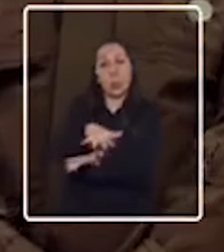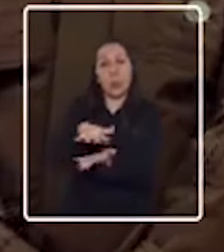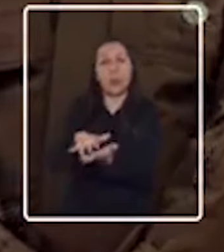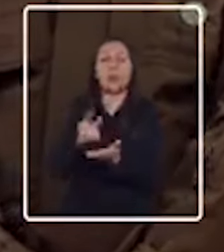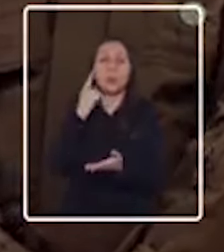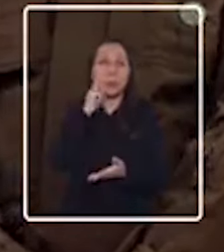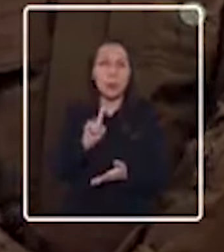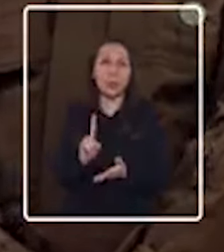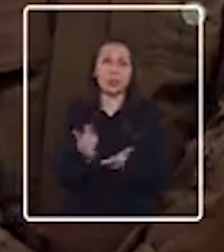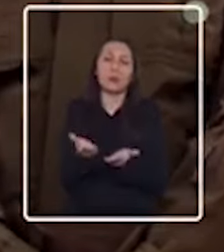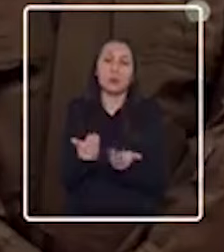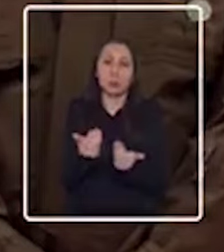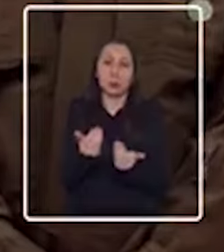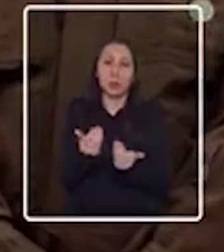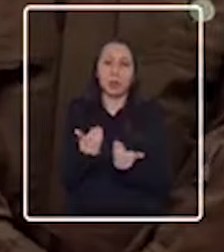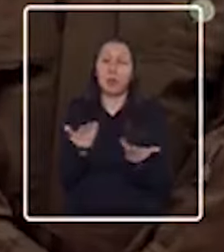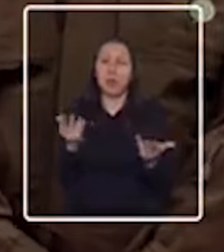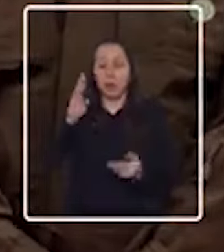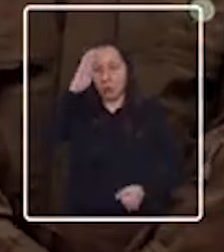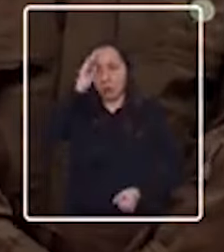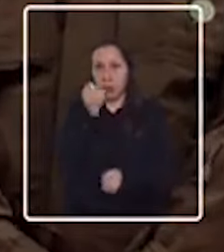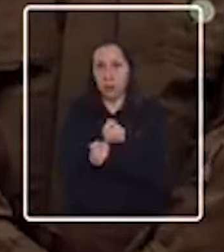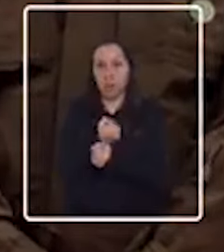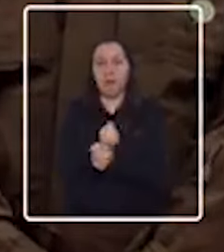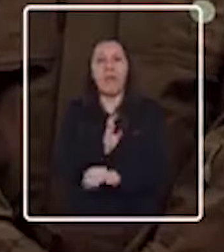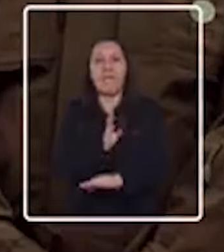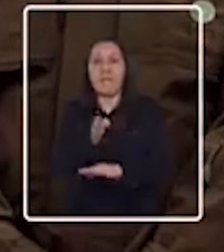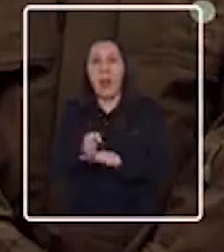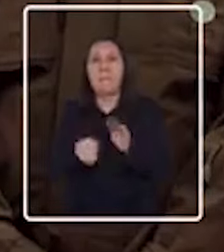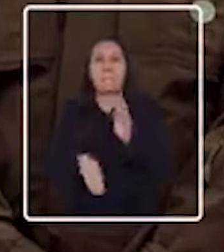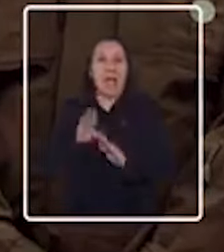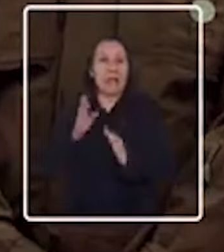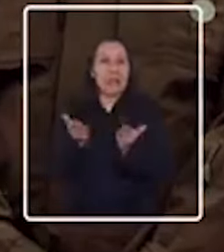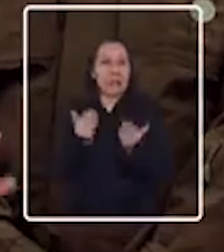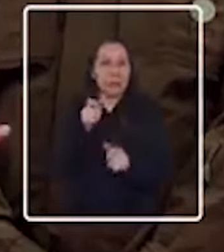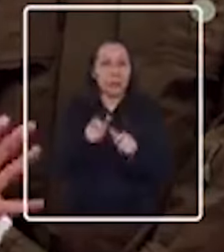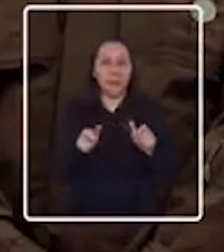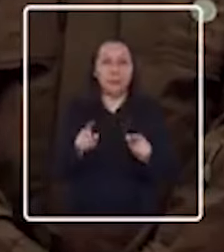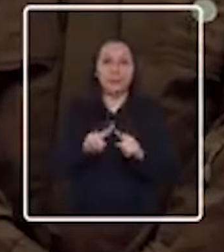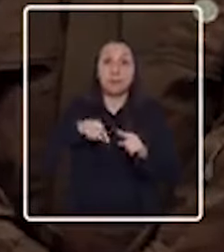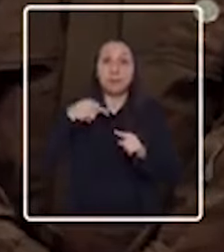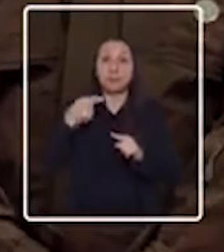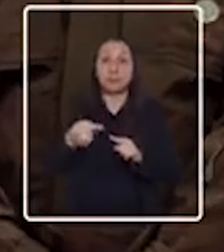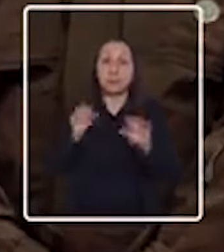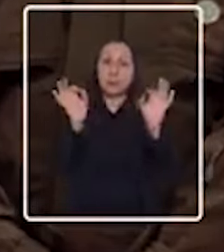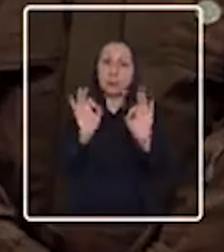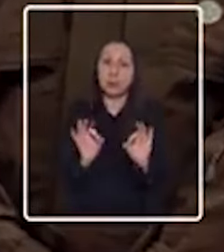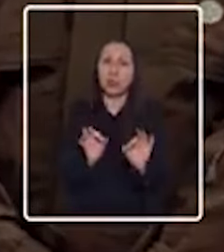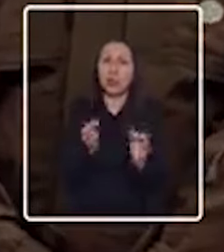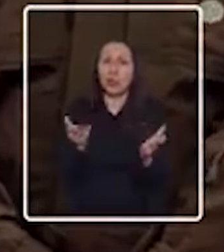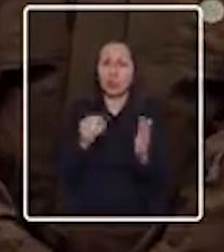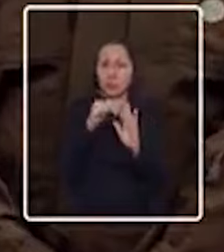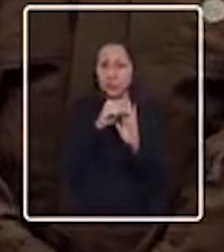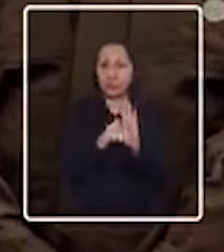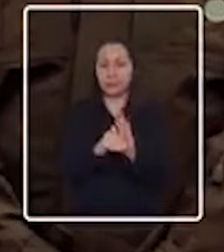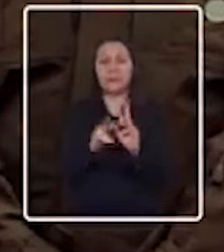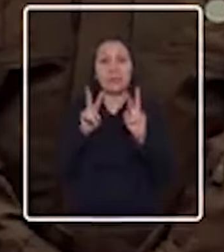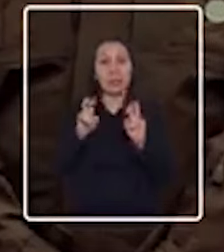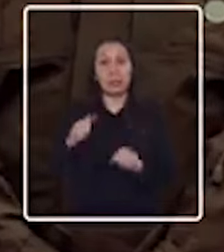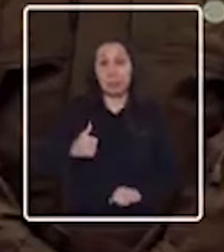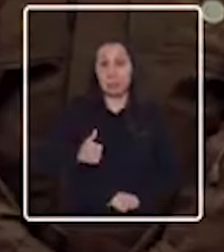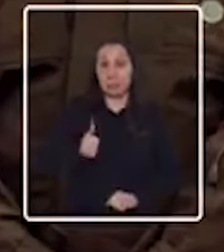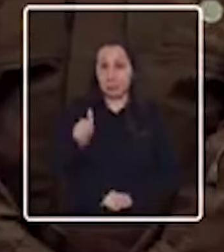son necesarios para que los policías estén donde más se necesitan. Próximamente vamos a ir detallando esas medidas. En el caso de la